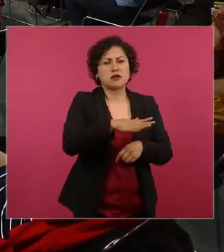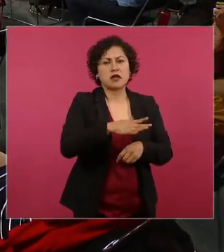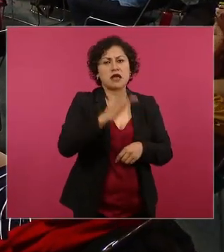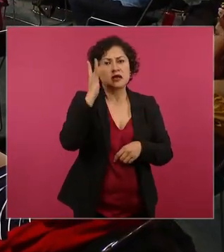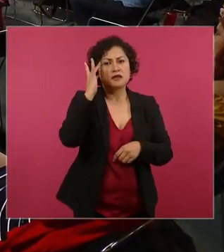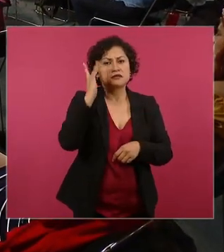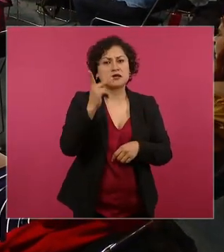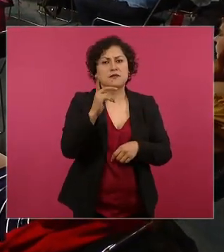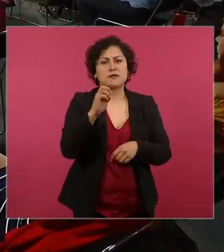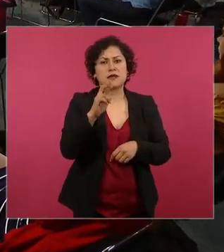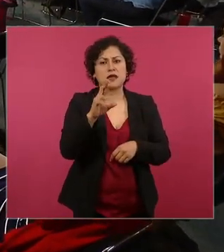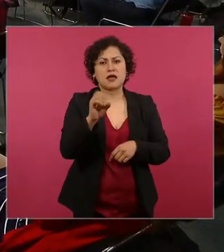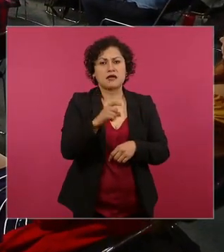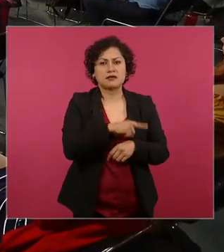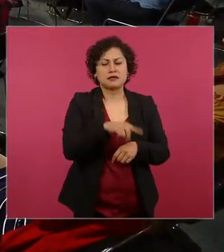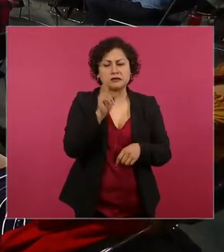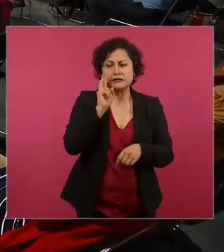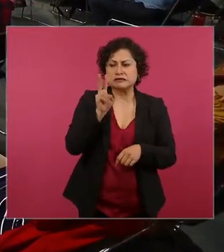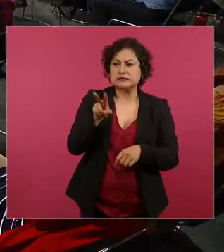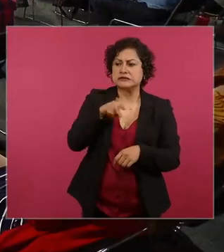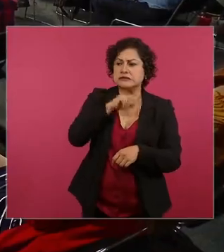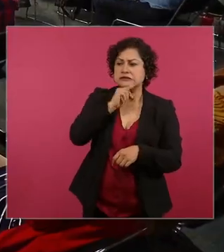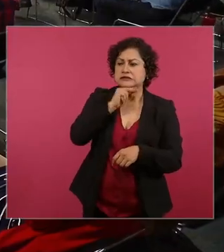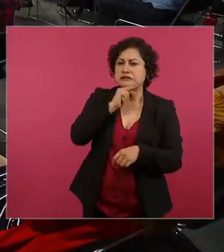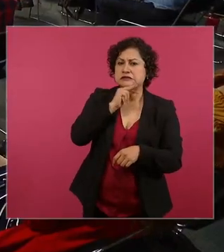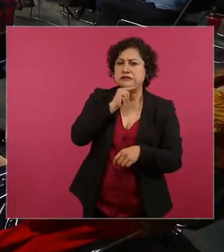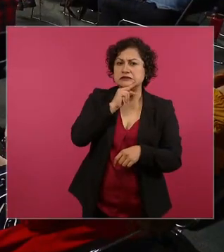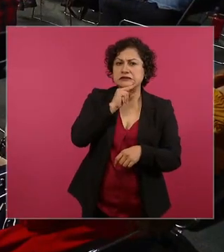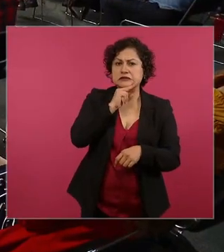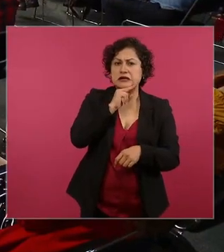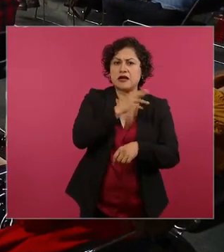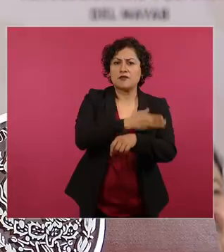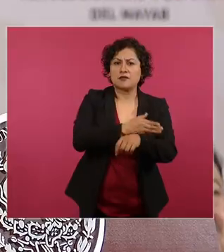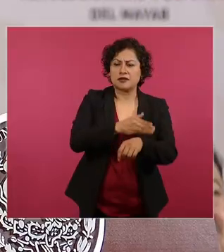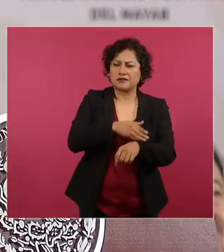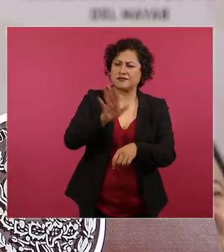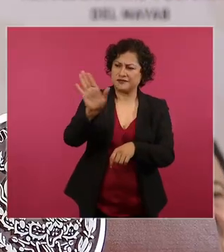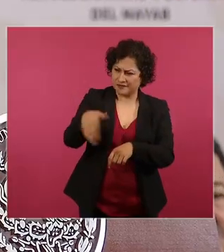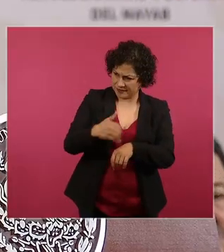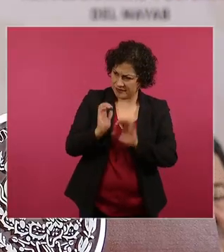Les ofreció trabajo en su hacienda.